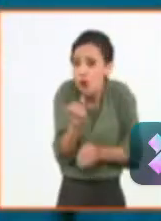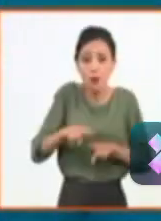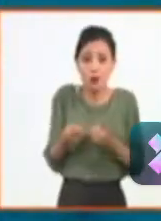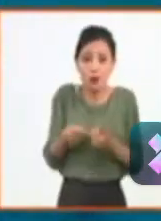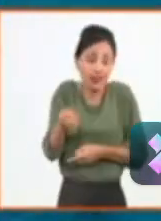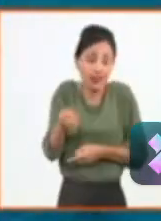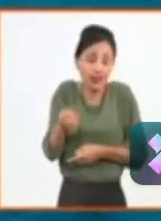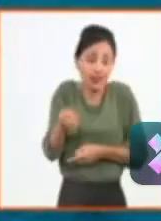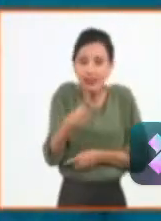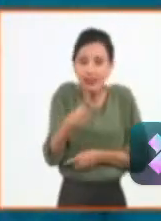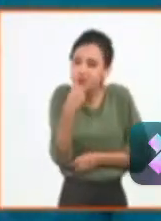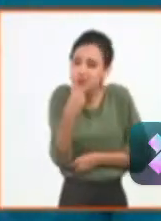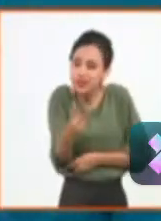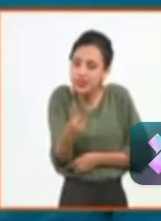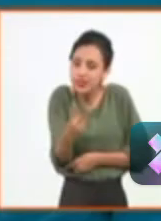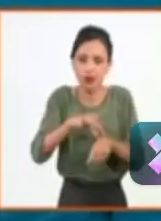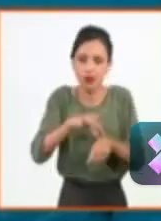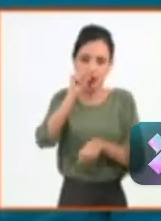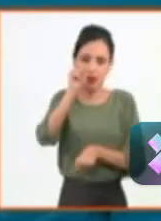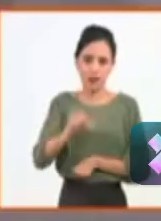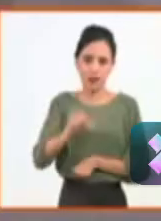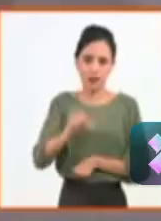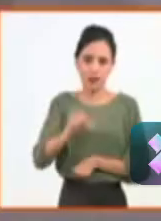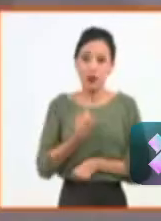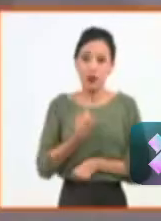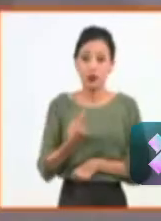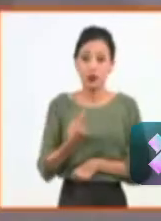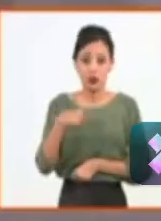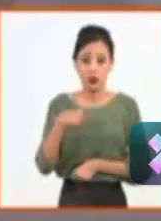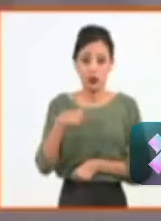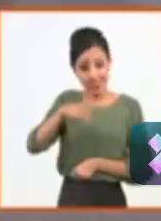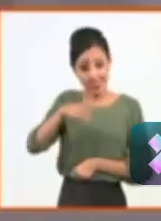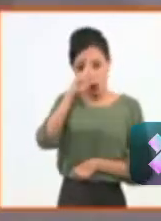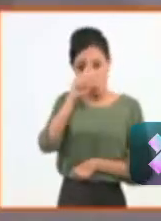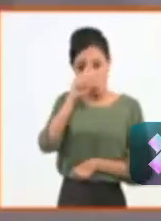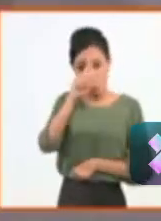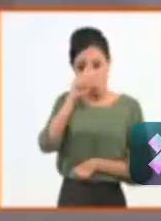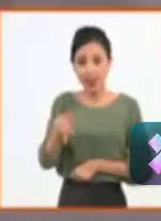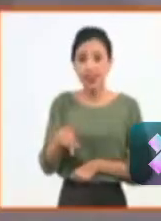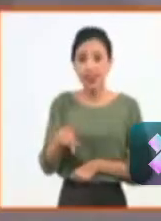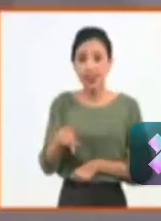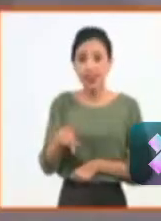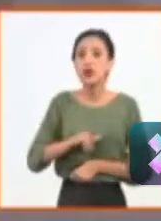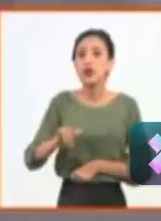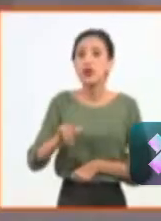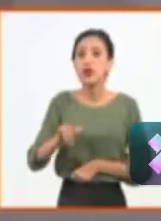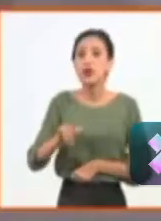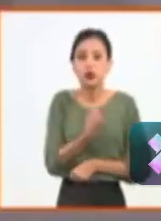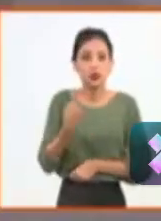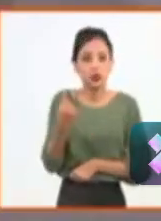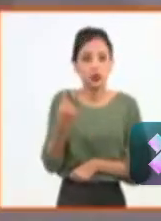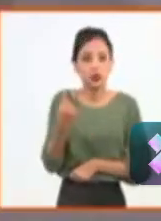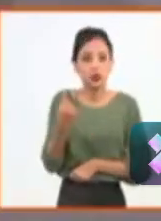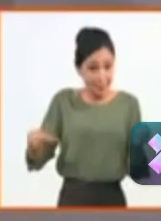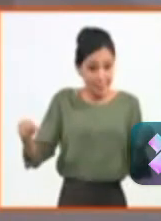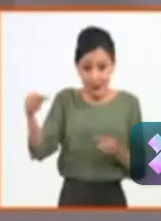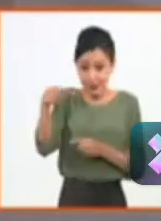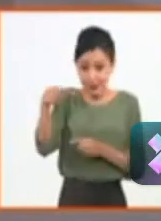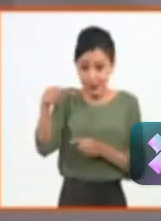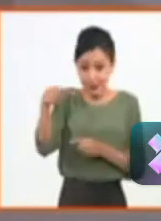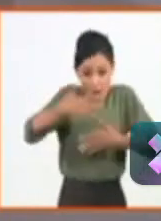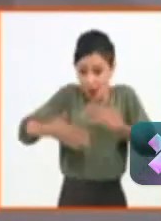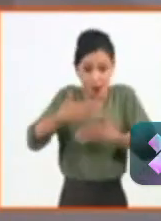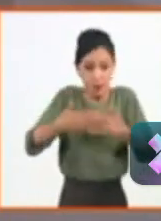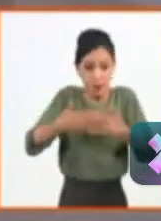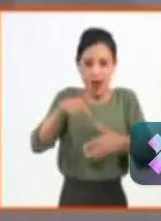hoy nos detiene. En el hospital, yo decía, en algún momento, en la entrega de guardia, es como si estuviéramos en el ojo del huracán. O sea, el huracán